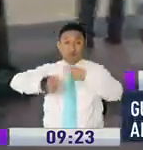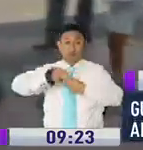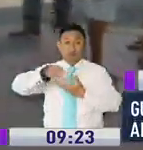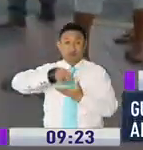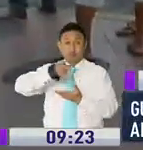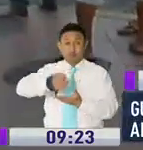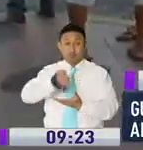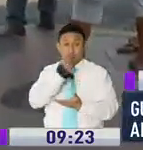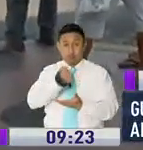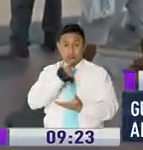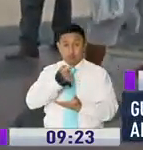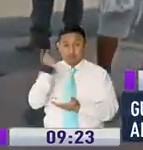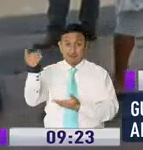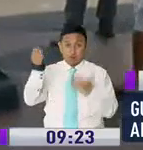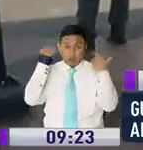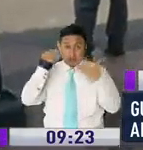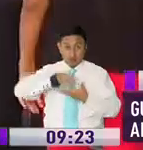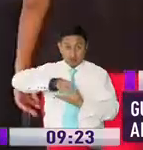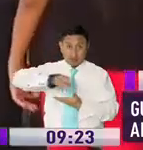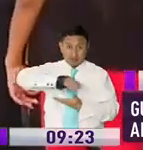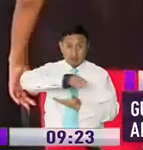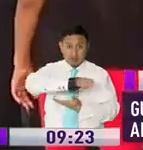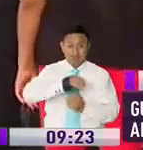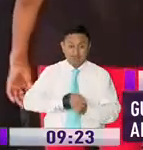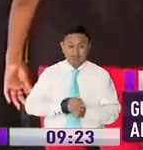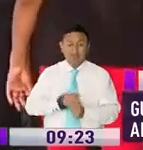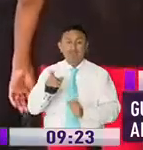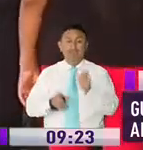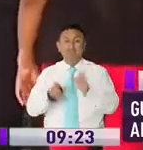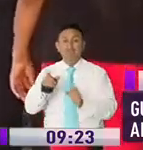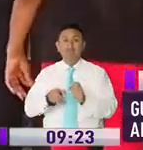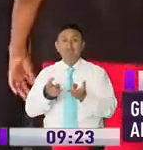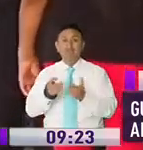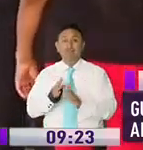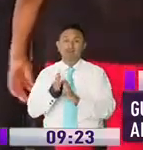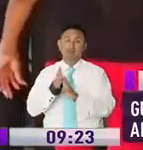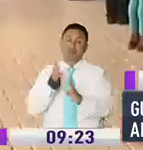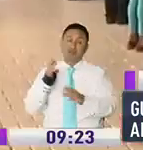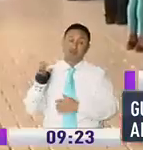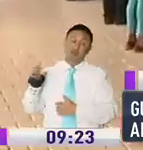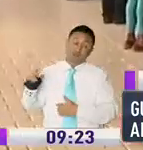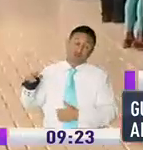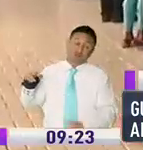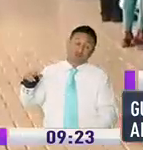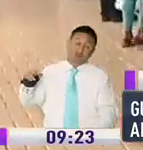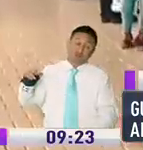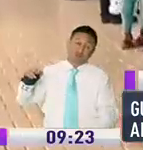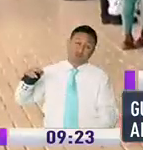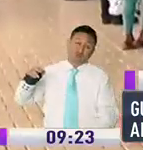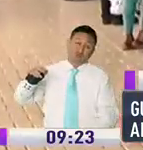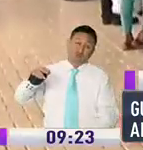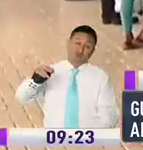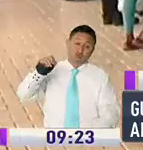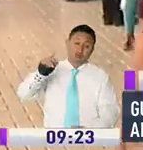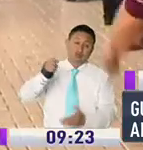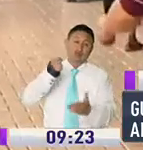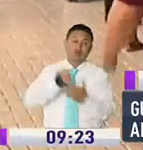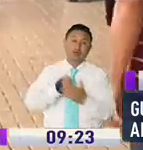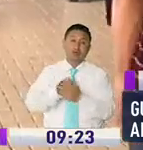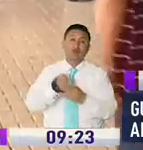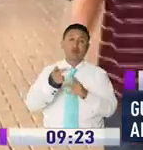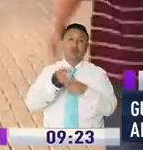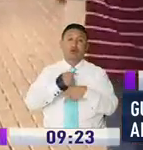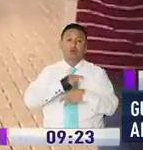farmacéuticas en la ciudad de Guayaquil. Ciudadanos que debieron caminar largas distancias en busca de adquirir los productos